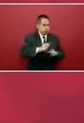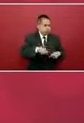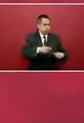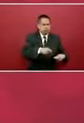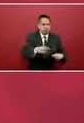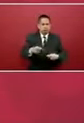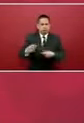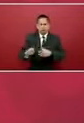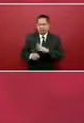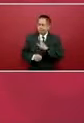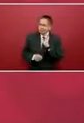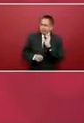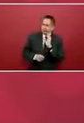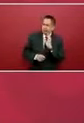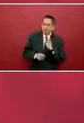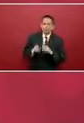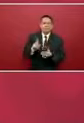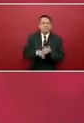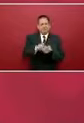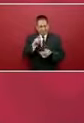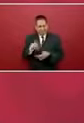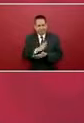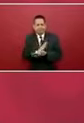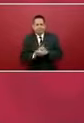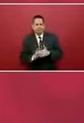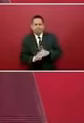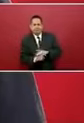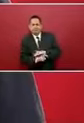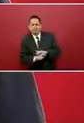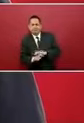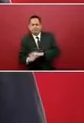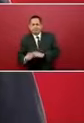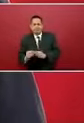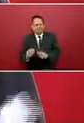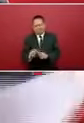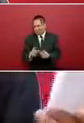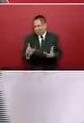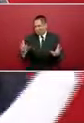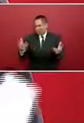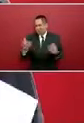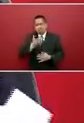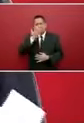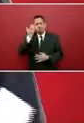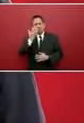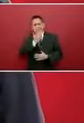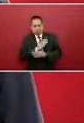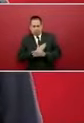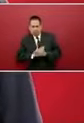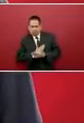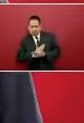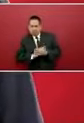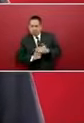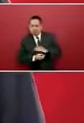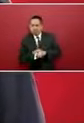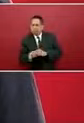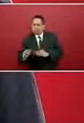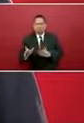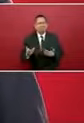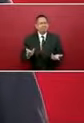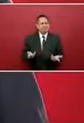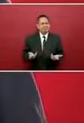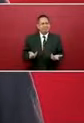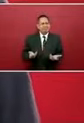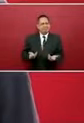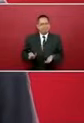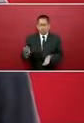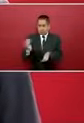entregaban. Bueno, los moches era una práctica, y todavía